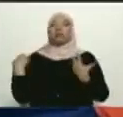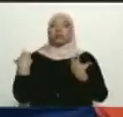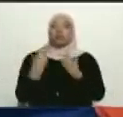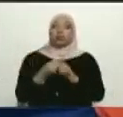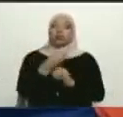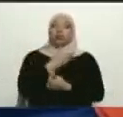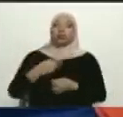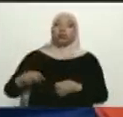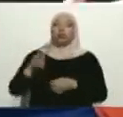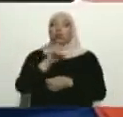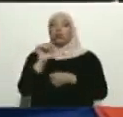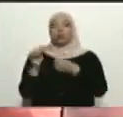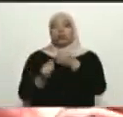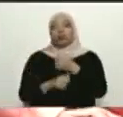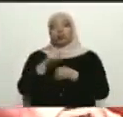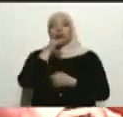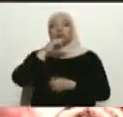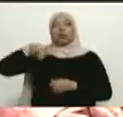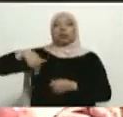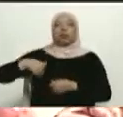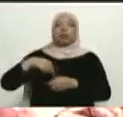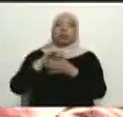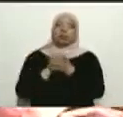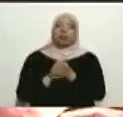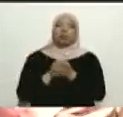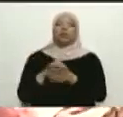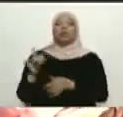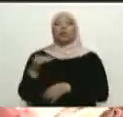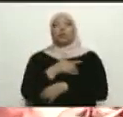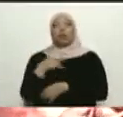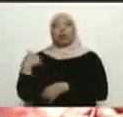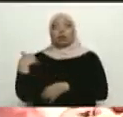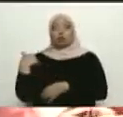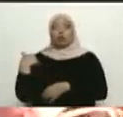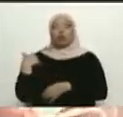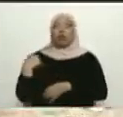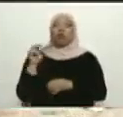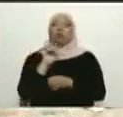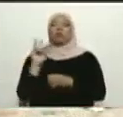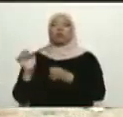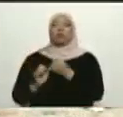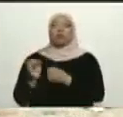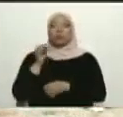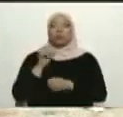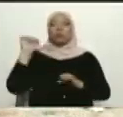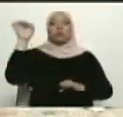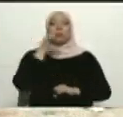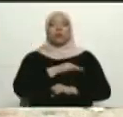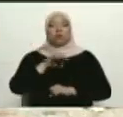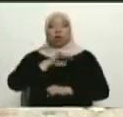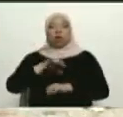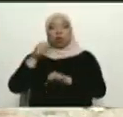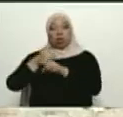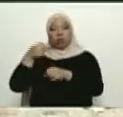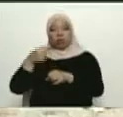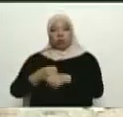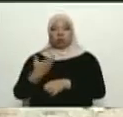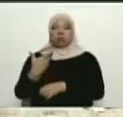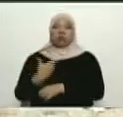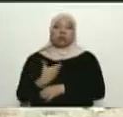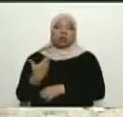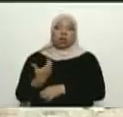vicepresidente de seguridad a nuestro querido Mery Maldonado vicepresidente del socialismo social y territorial al